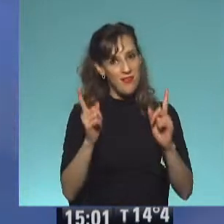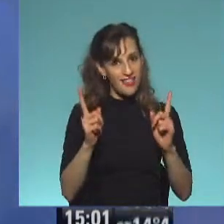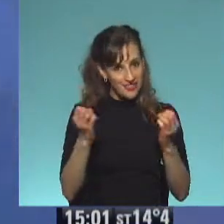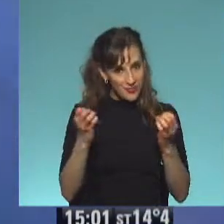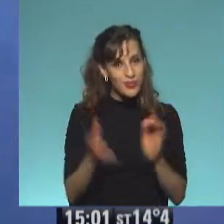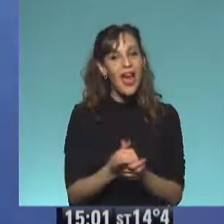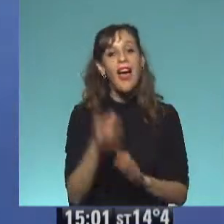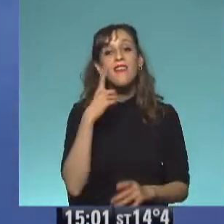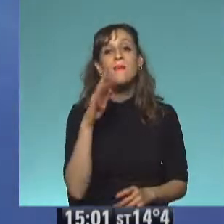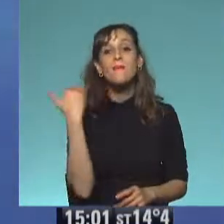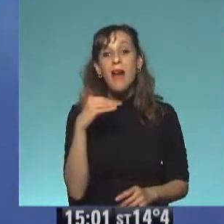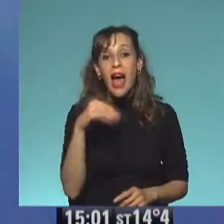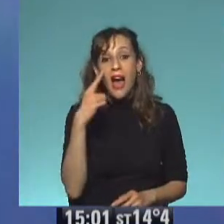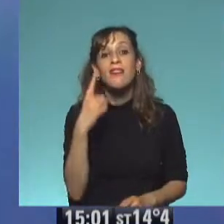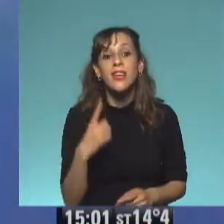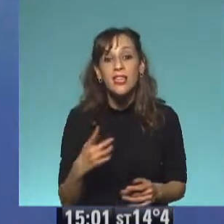y ahora amaga